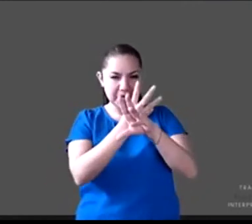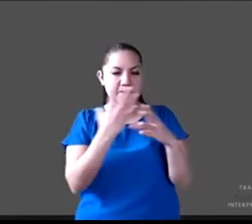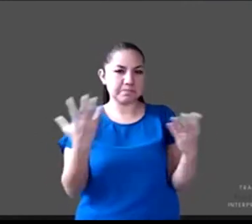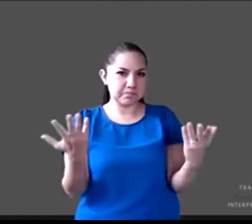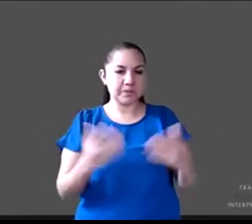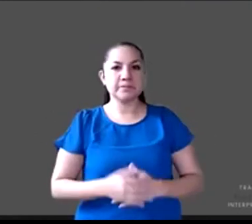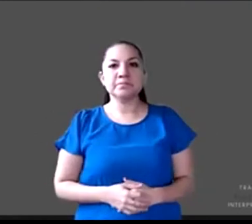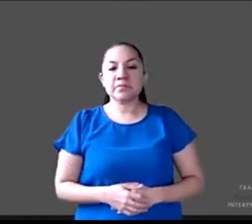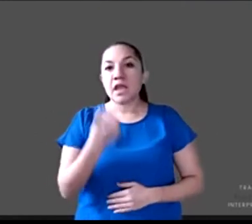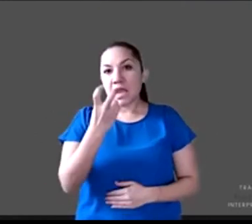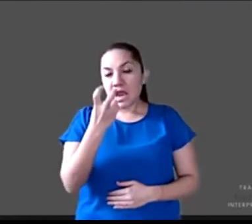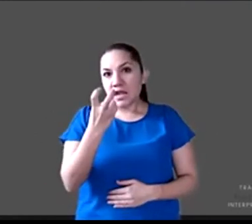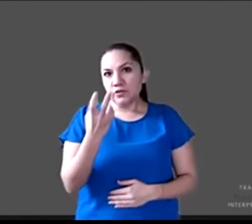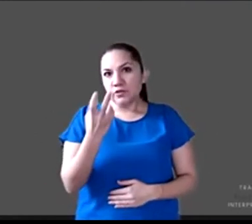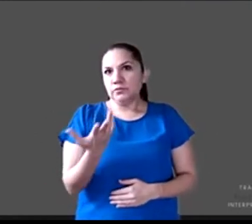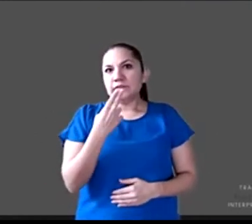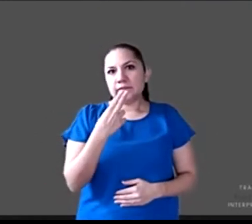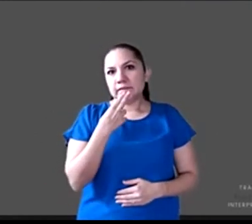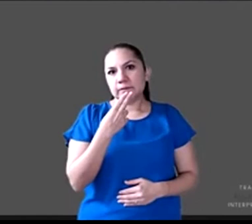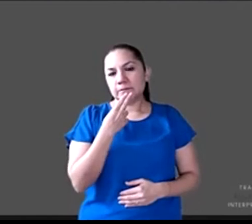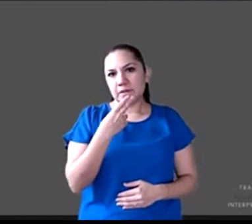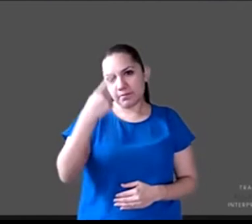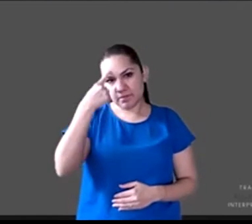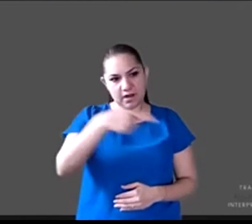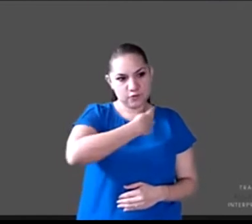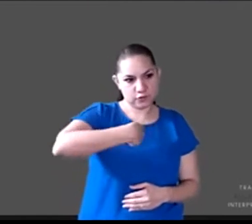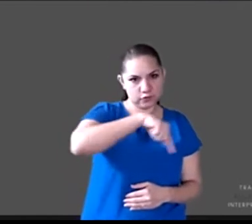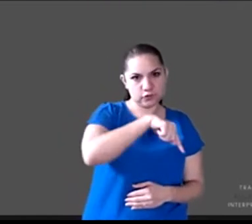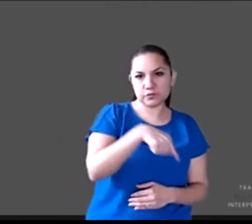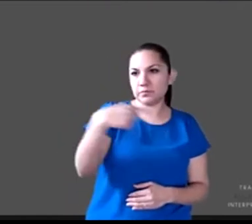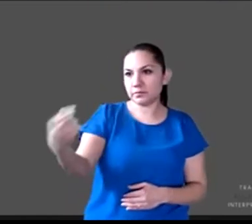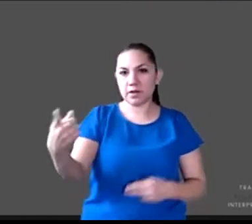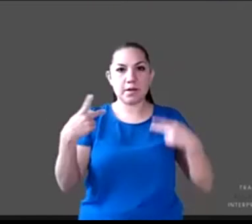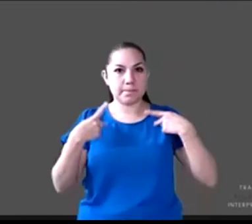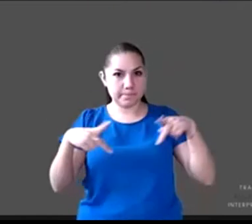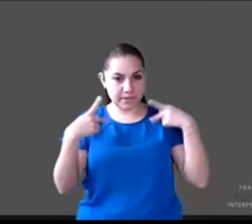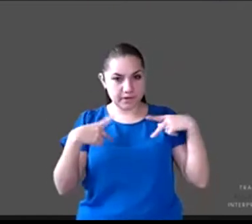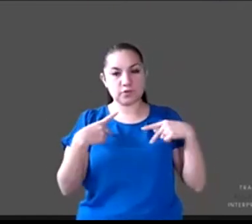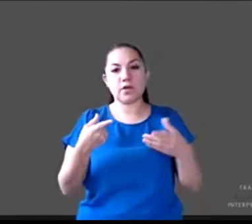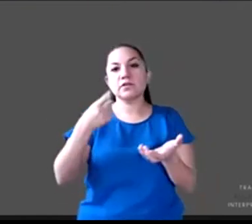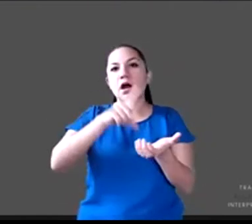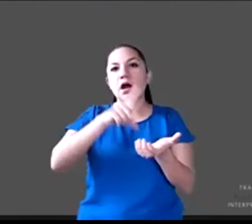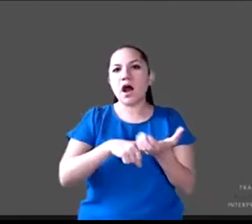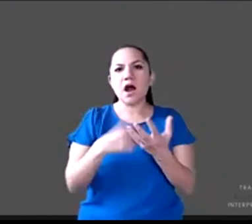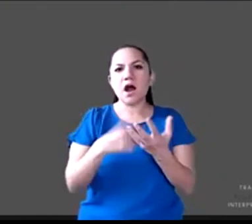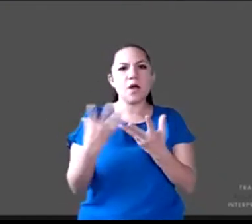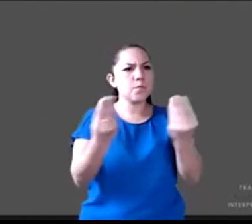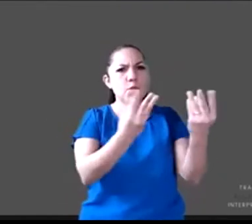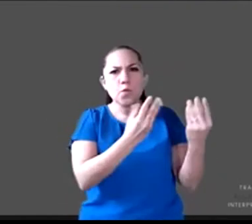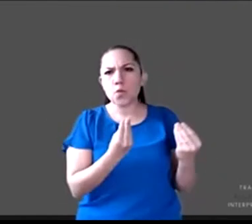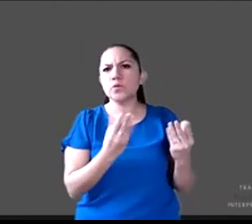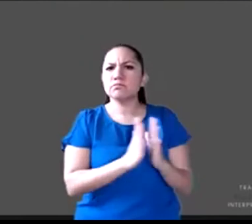han ayudado a escuchar a una gran cantidad de voces, de personas que están